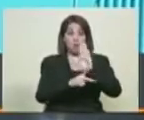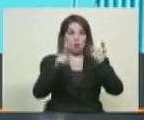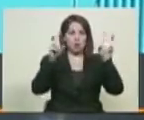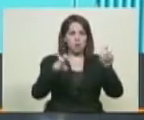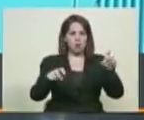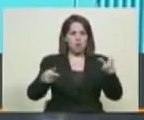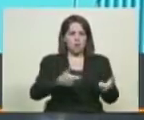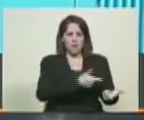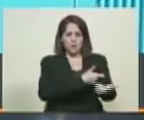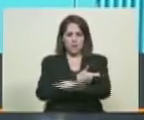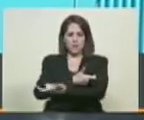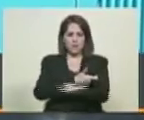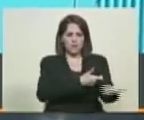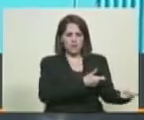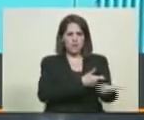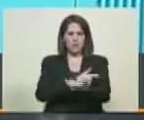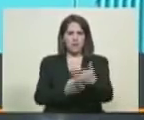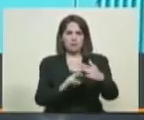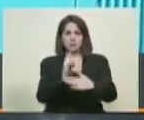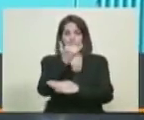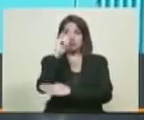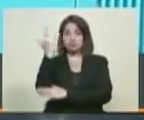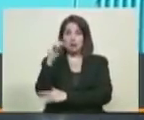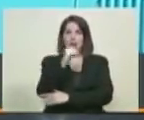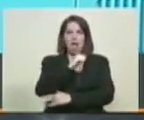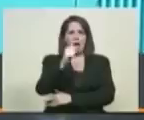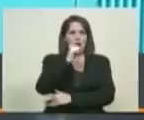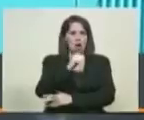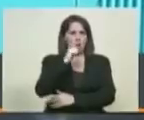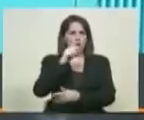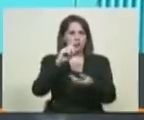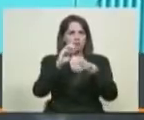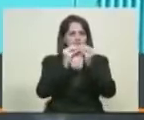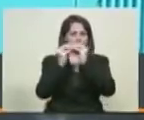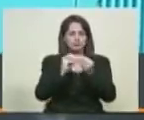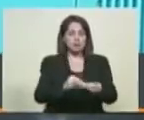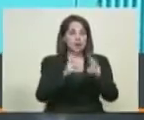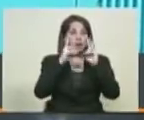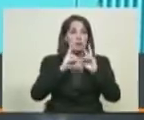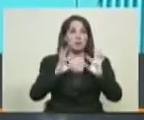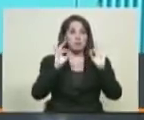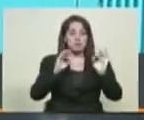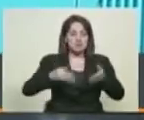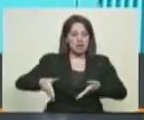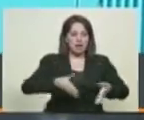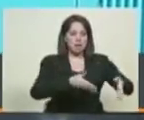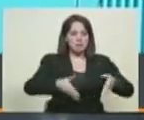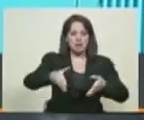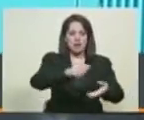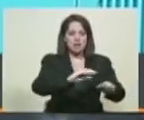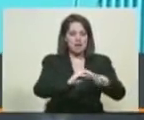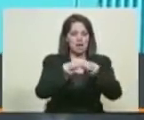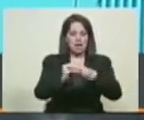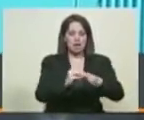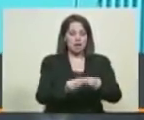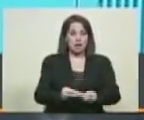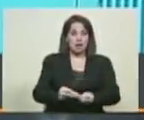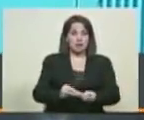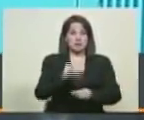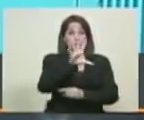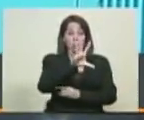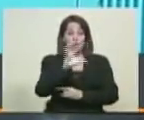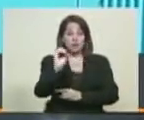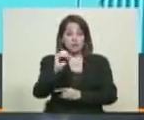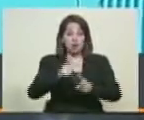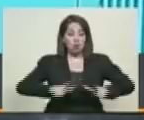rescate del mobiliario urbano, la infraestructura del parque, limpiezas, reposiciones, recuperación de caminería, la creación de 50 zonas de